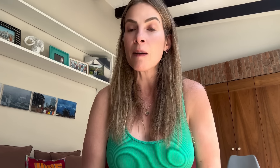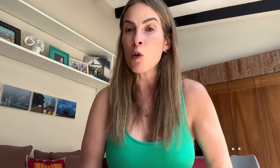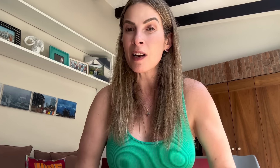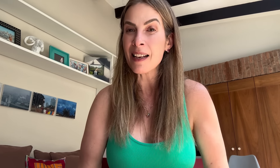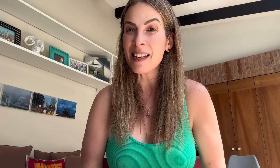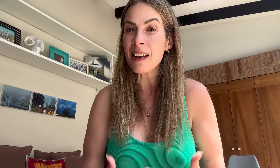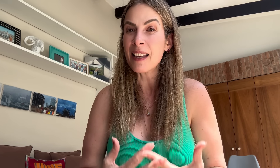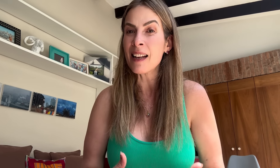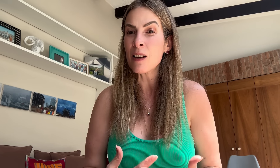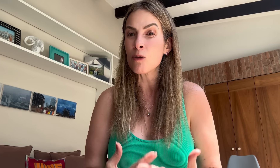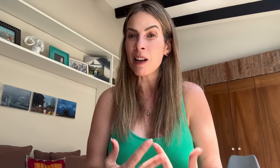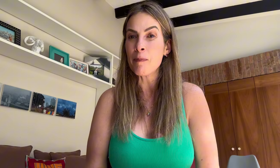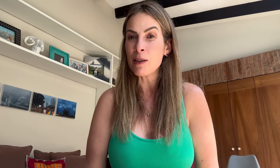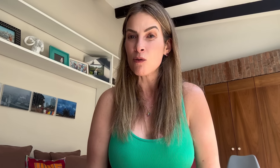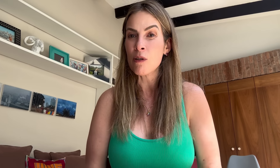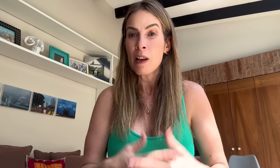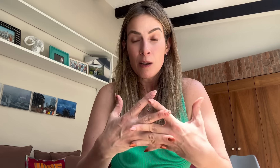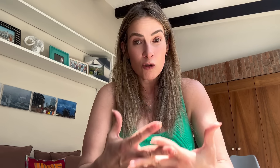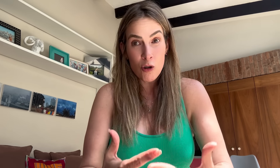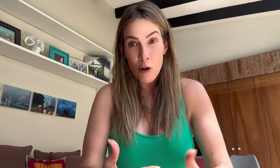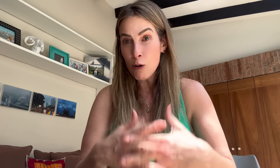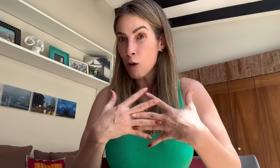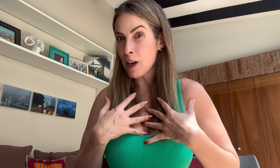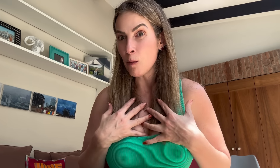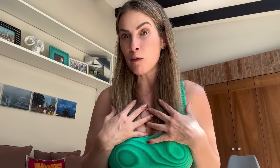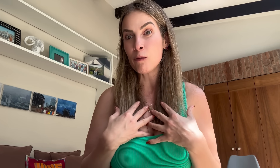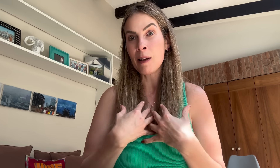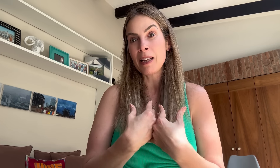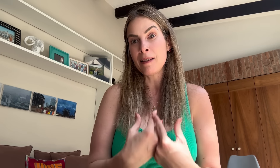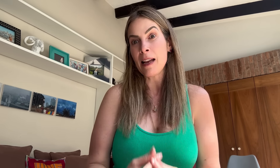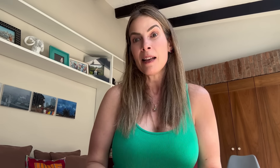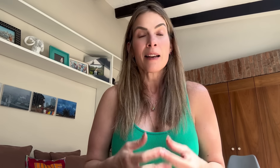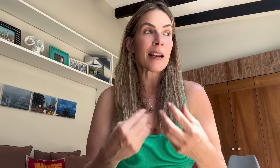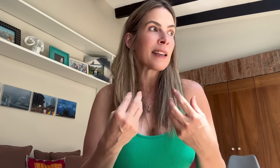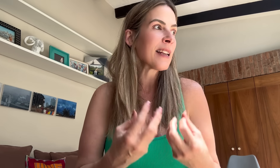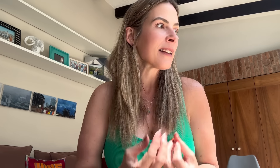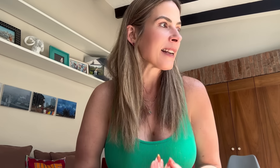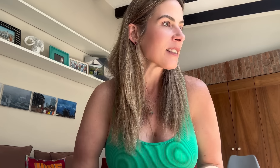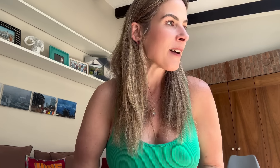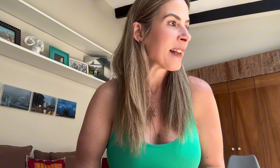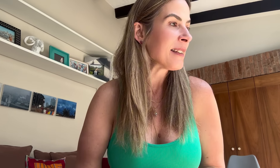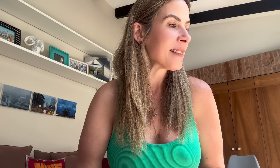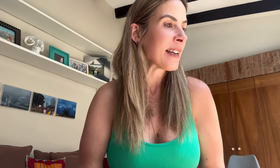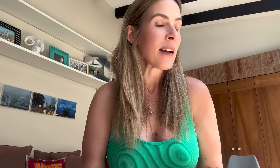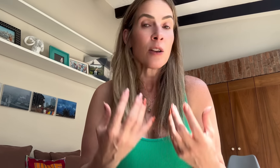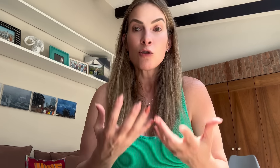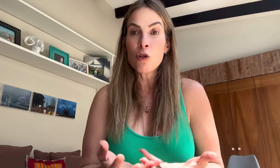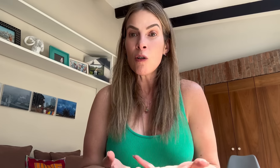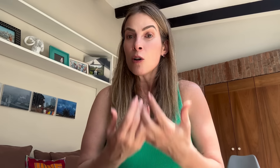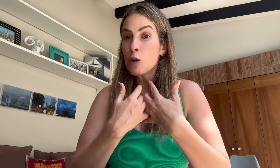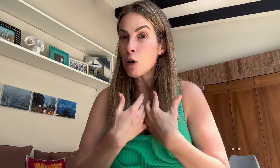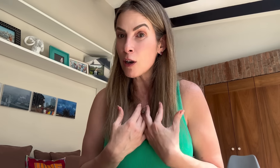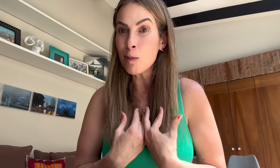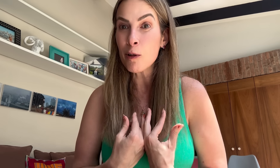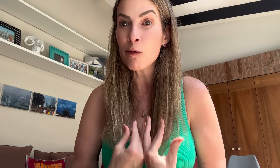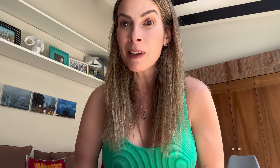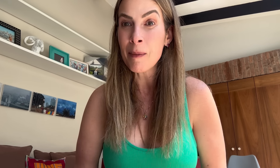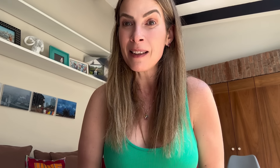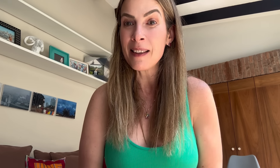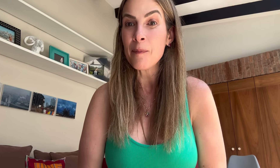una democracia requiere de contrapesos. Yo lo creo profundamente. Requiere de transparencia. Yo lo